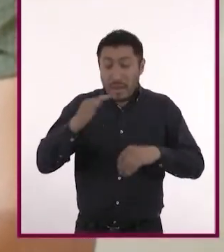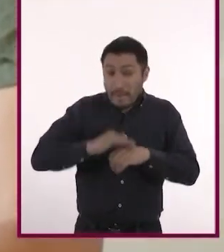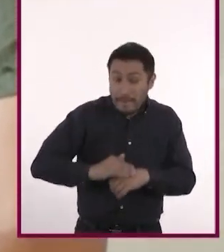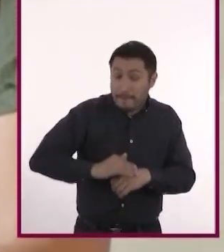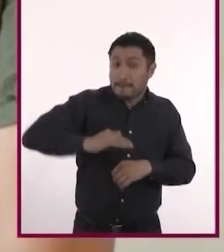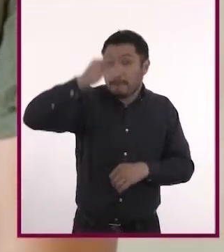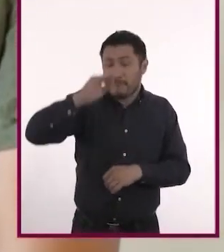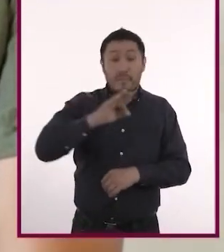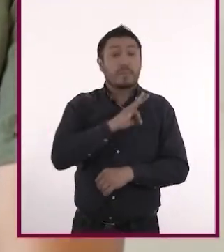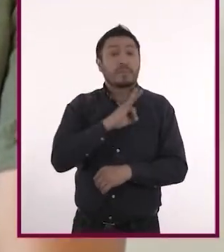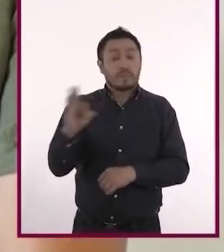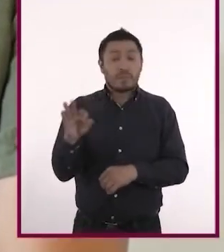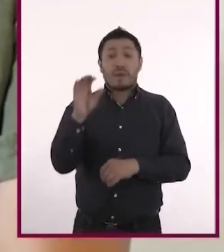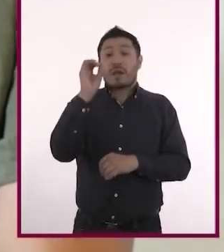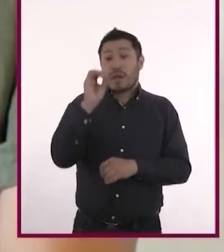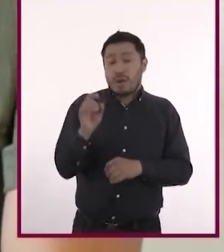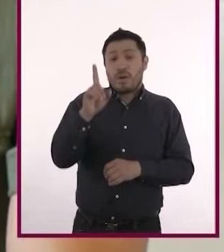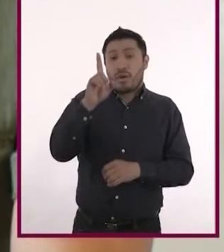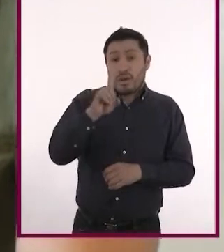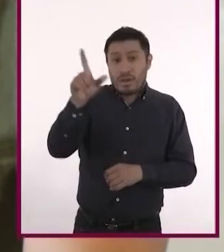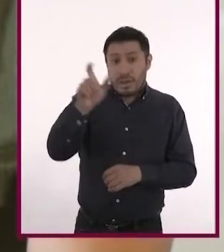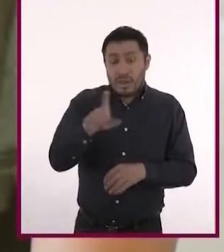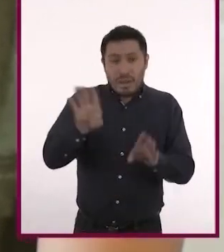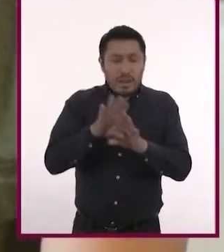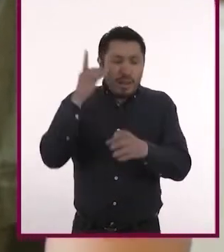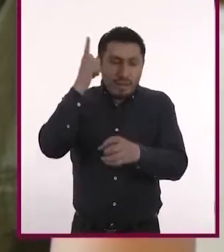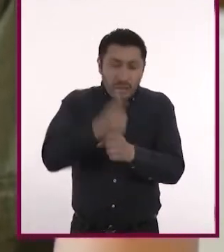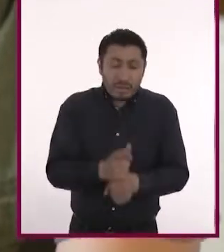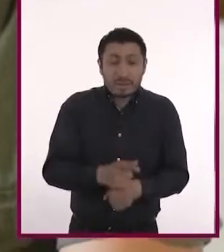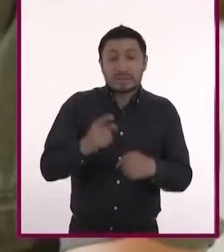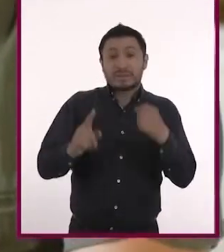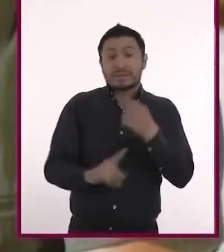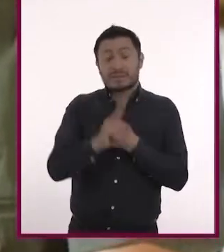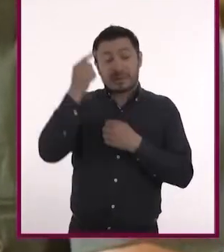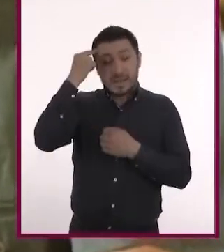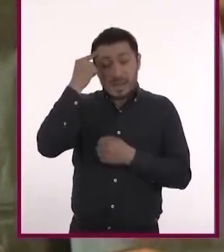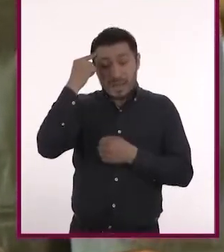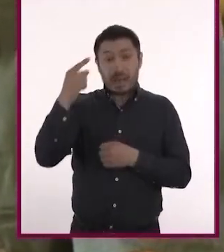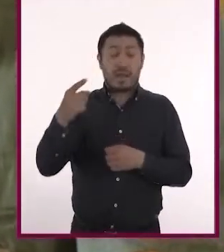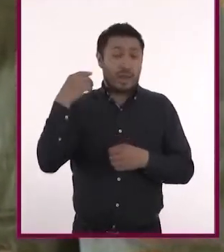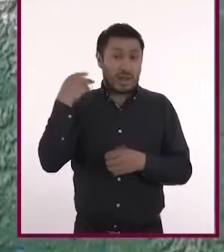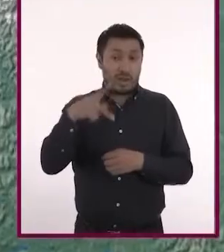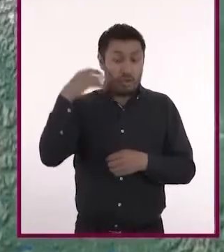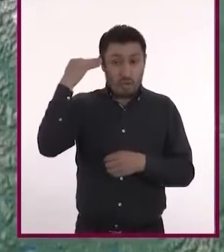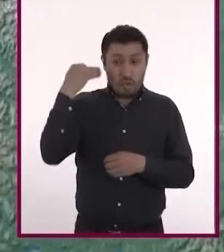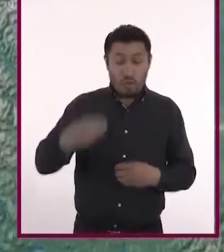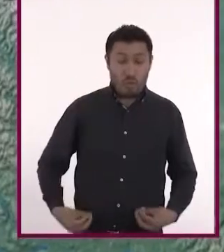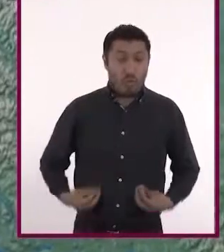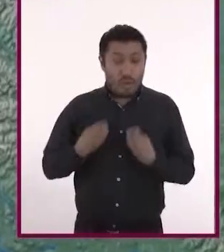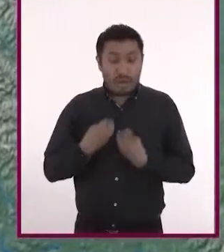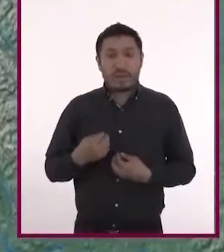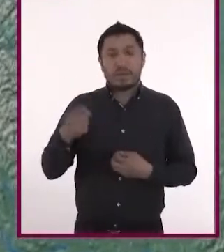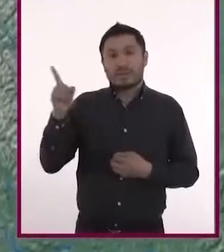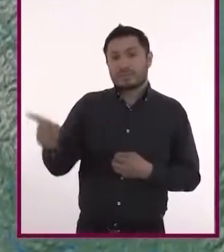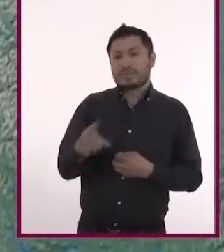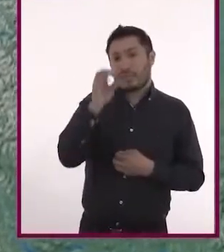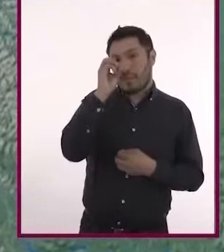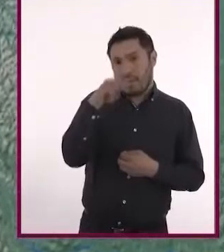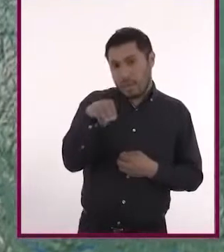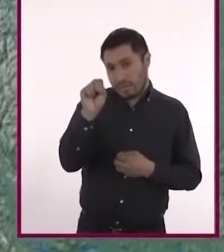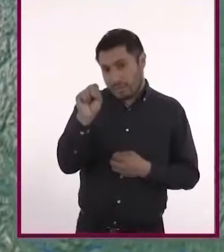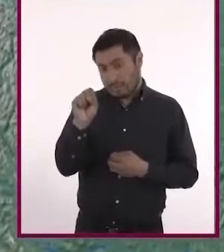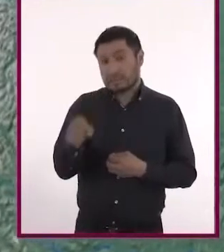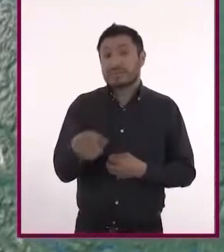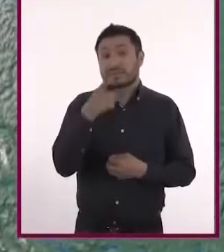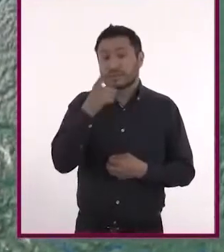población podría padecer o ser diagnosticada con algún trastorno mental a lo largo de su vida. De acuerdo con la Organización Mundial de la